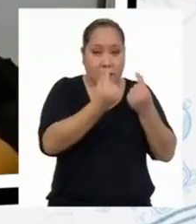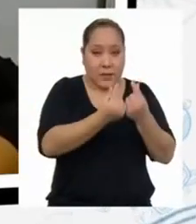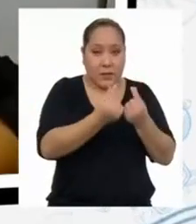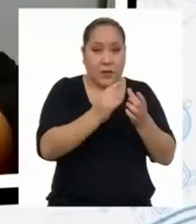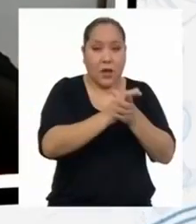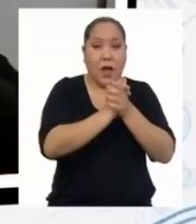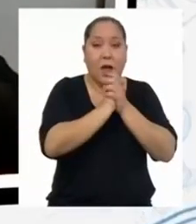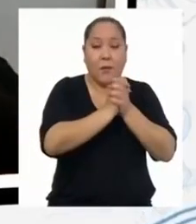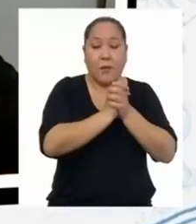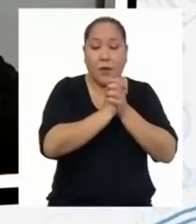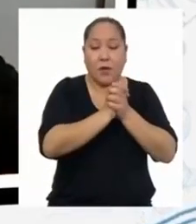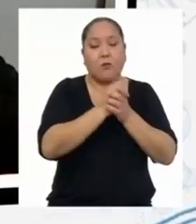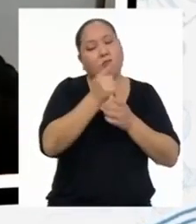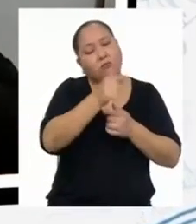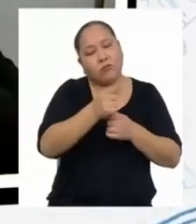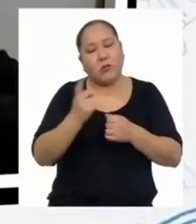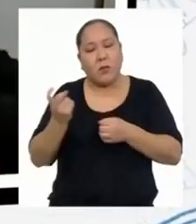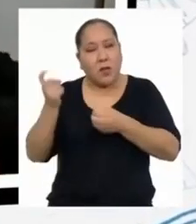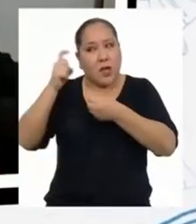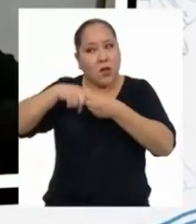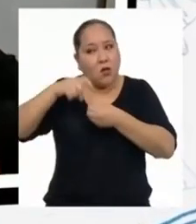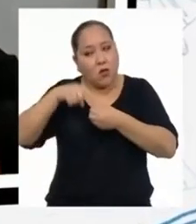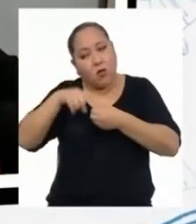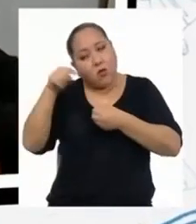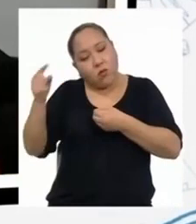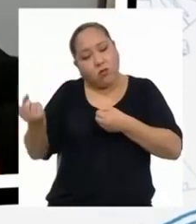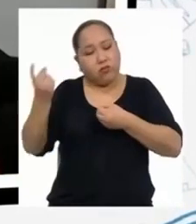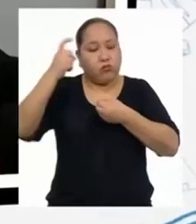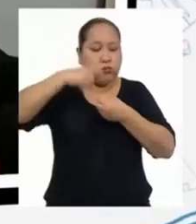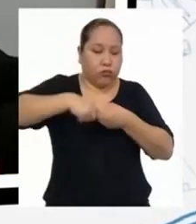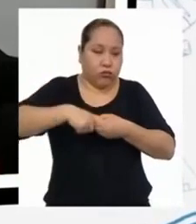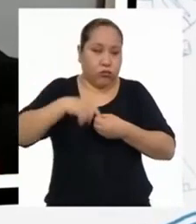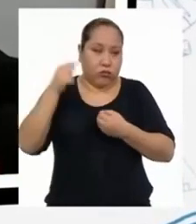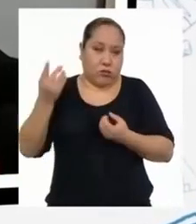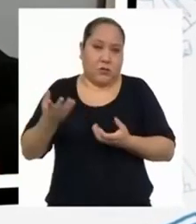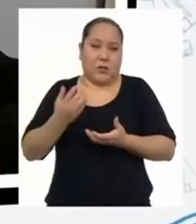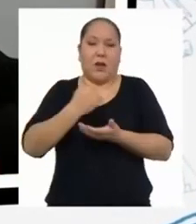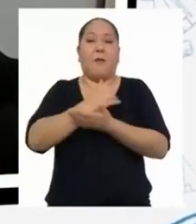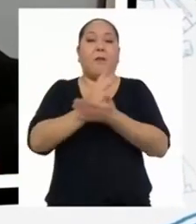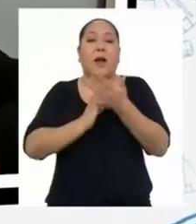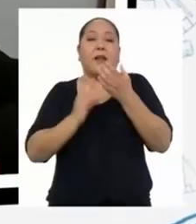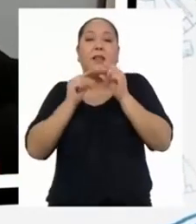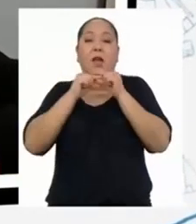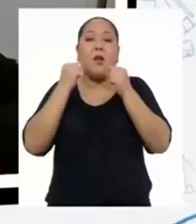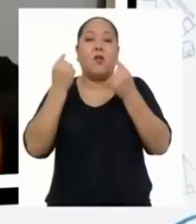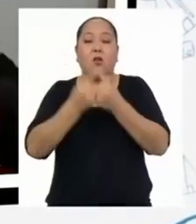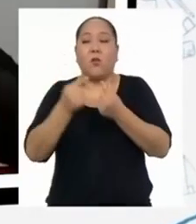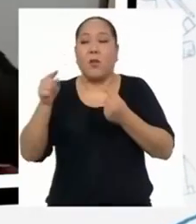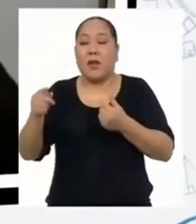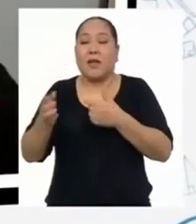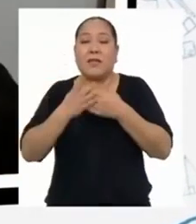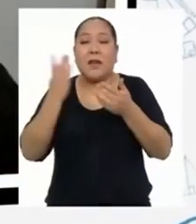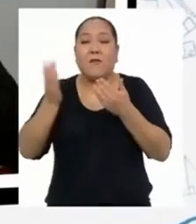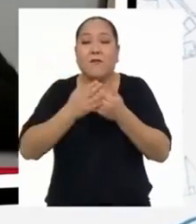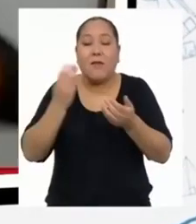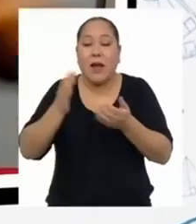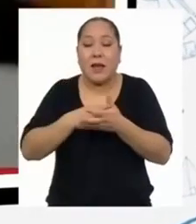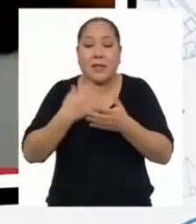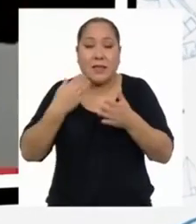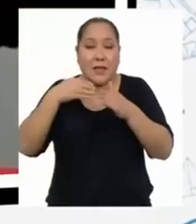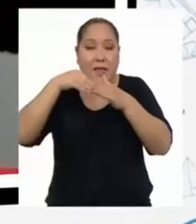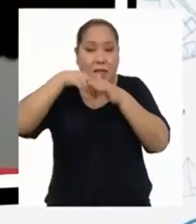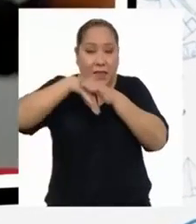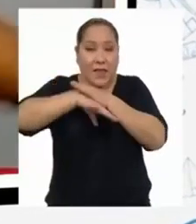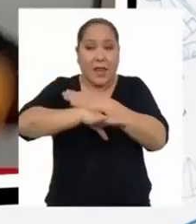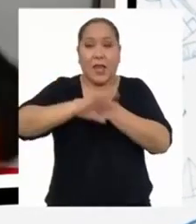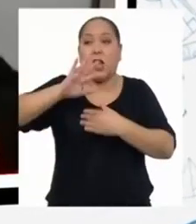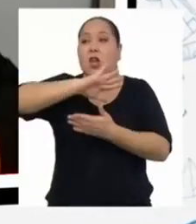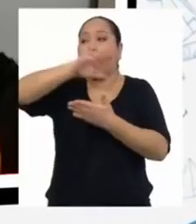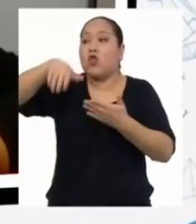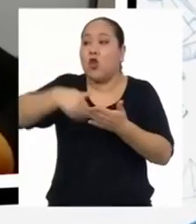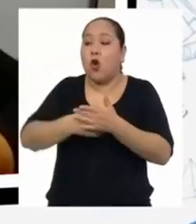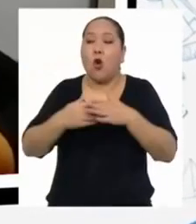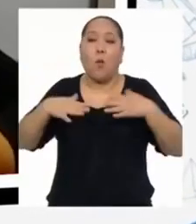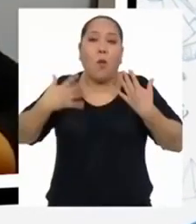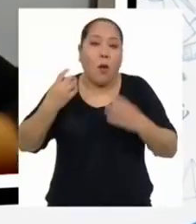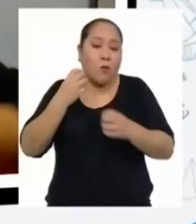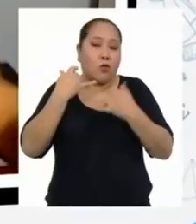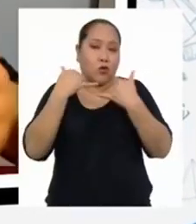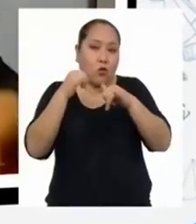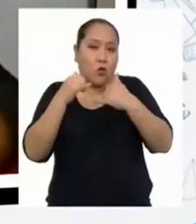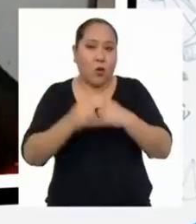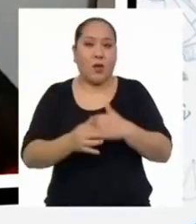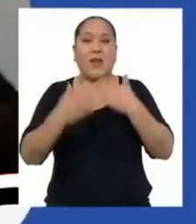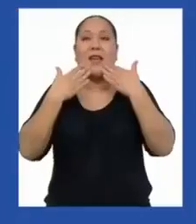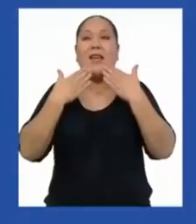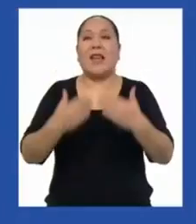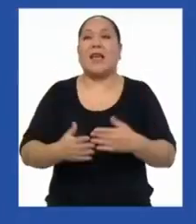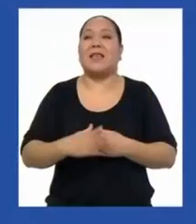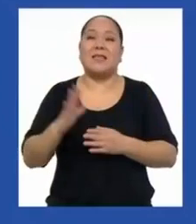sea parte de nuestro grupo, para que sea fácil adaptarse y podamos jugar todos juntos. Gracias,